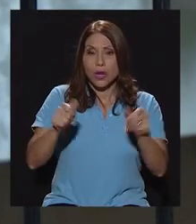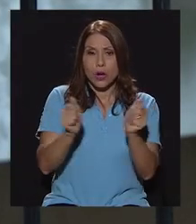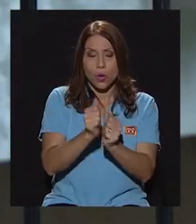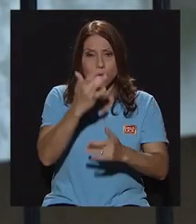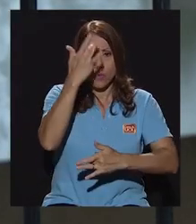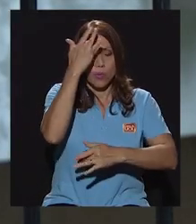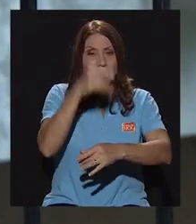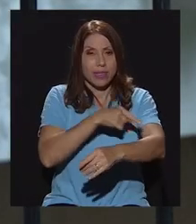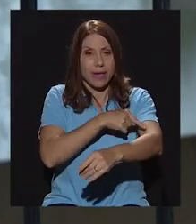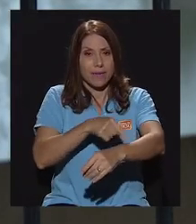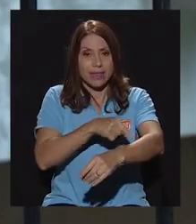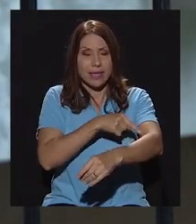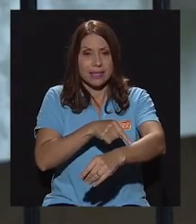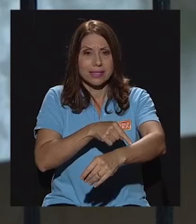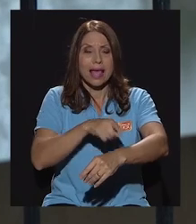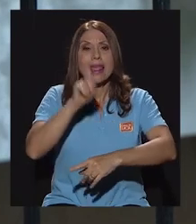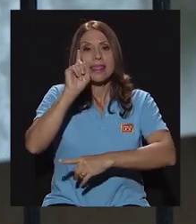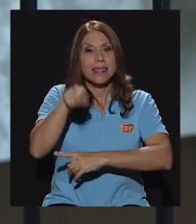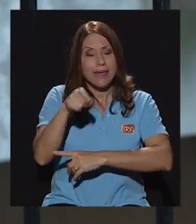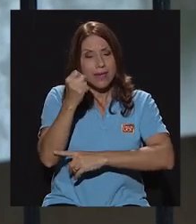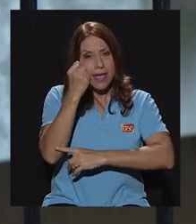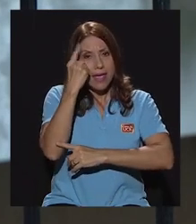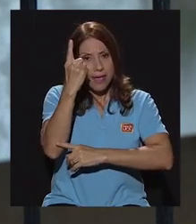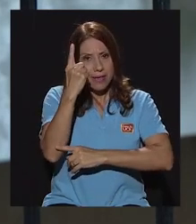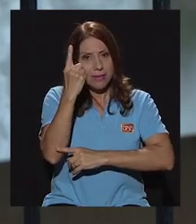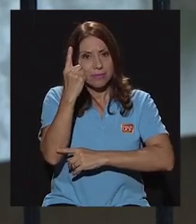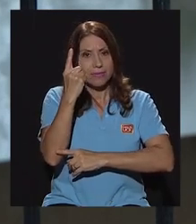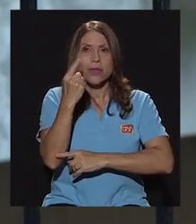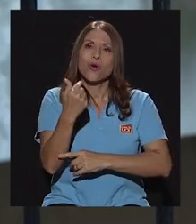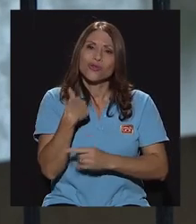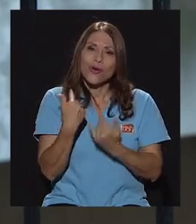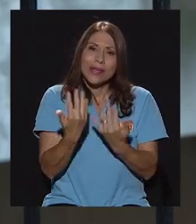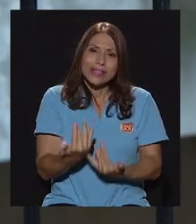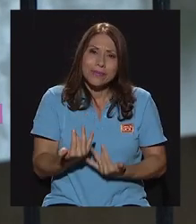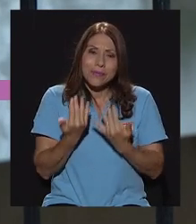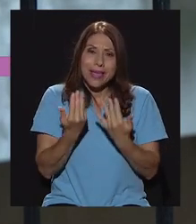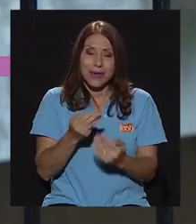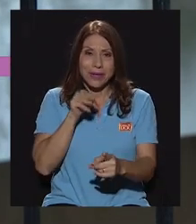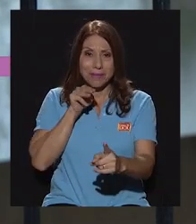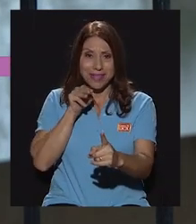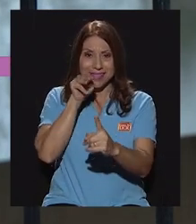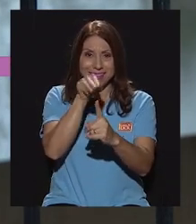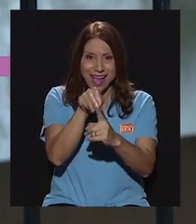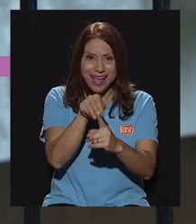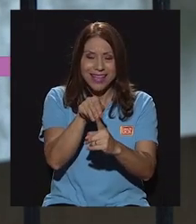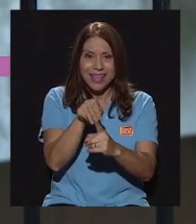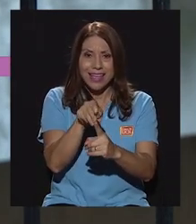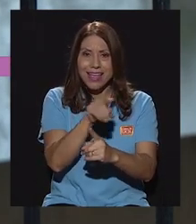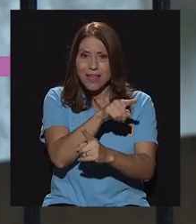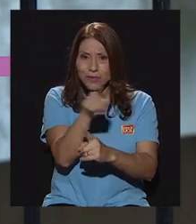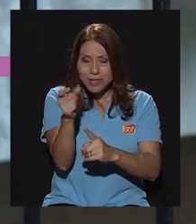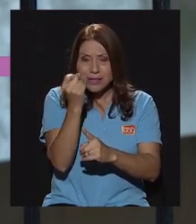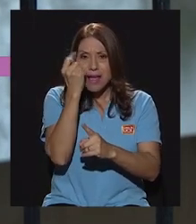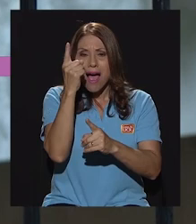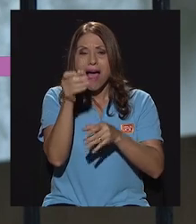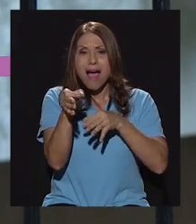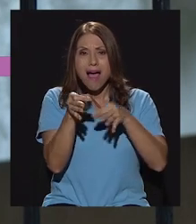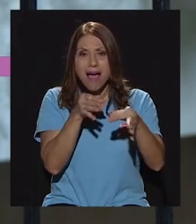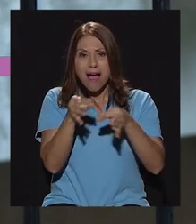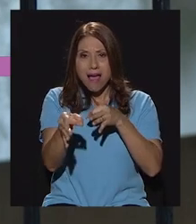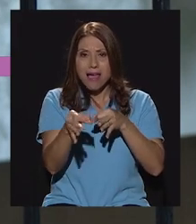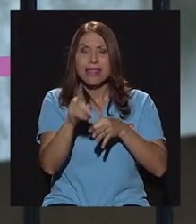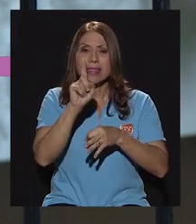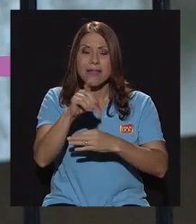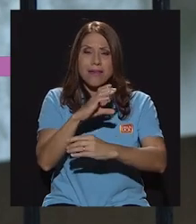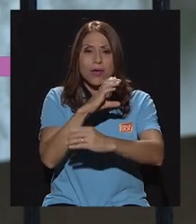La persona que vive con diabetes tiene que quedarle muy claro, o espero que el mensaje del día de hoy sea que tiene